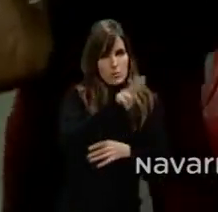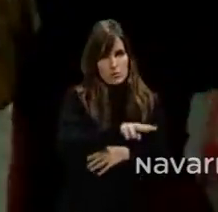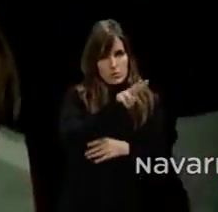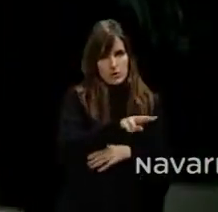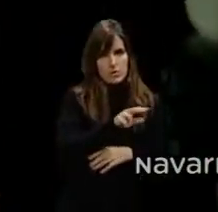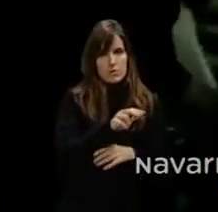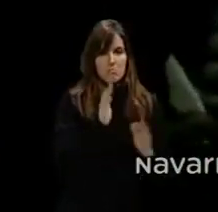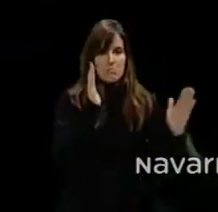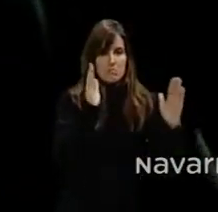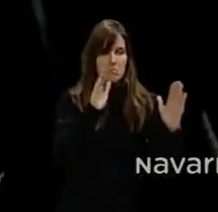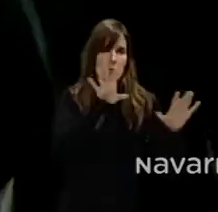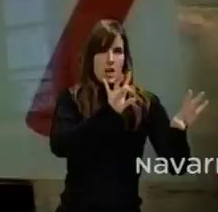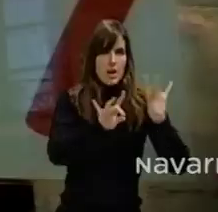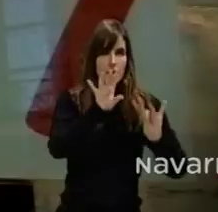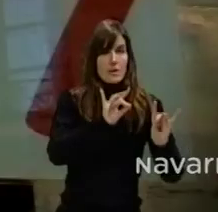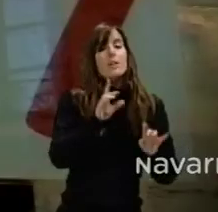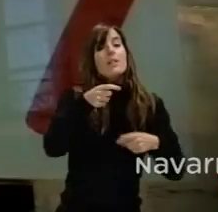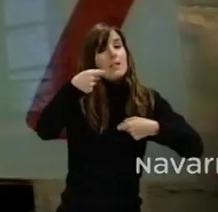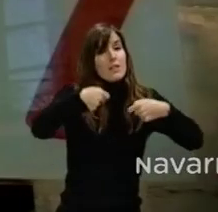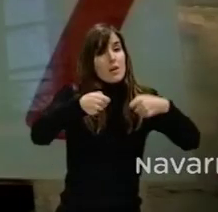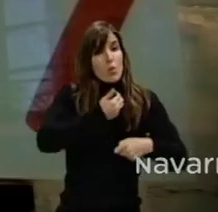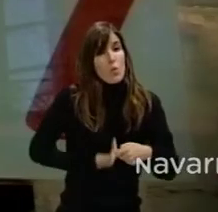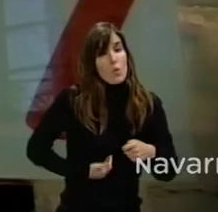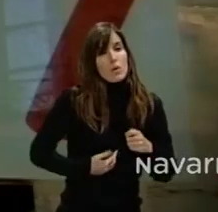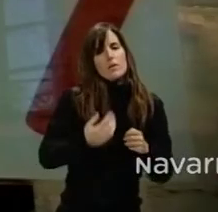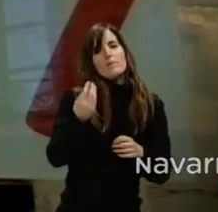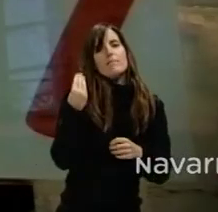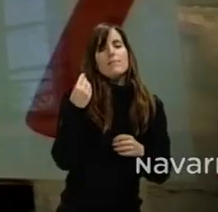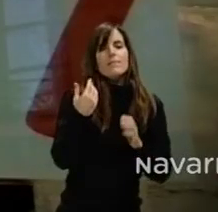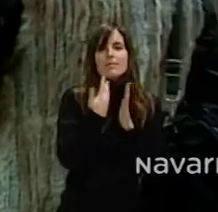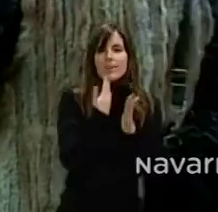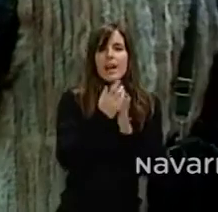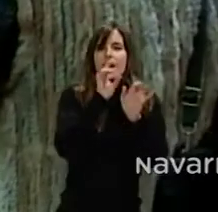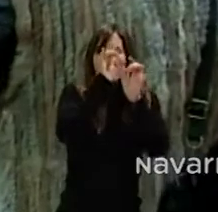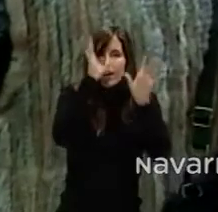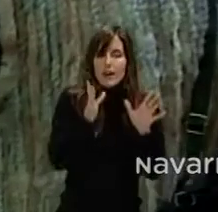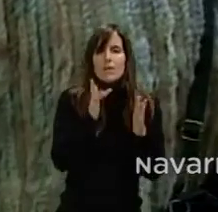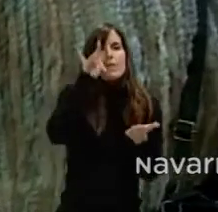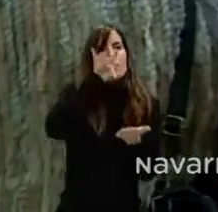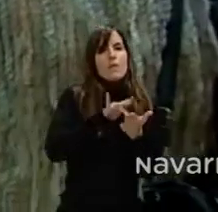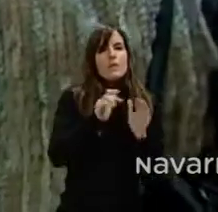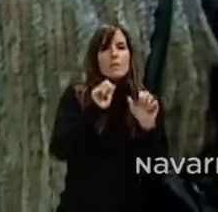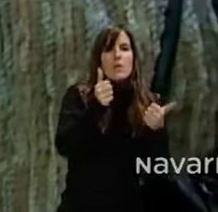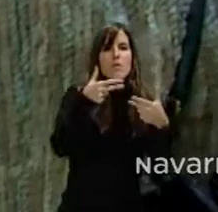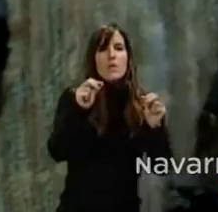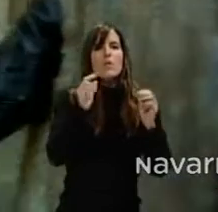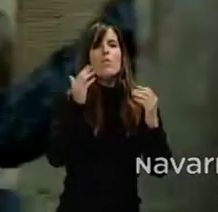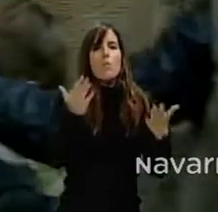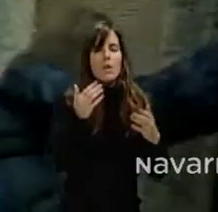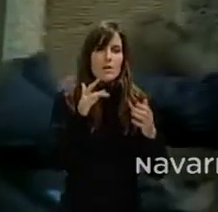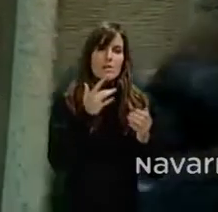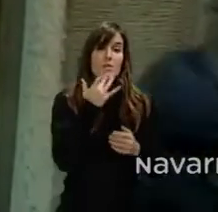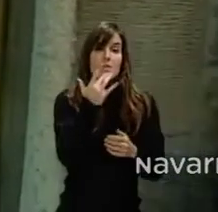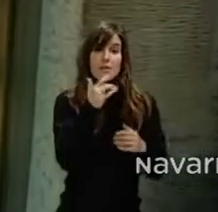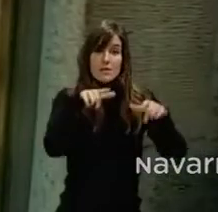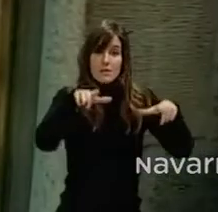El comerciante tiene que especificar el periodo que ha elegido y colocarlo de forma visible